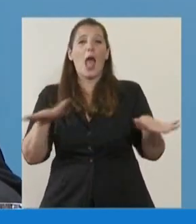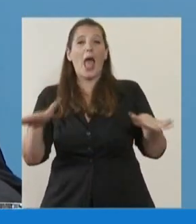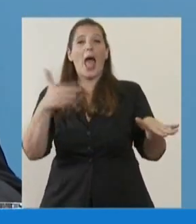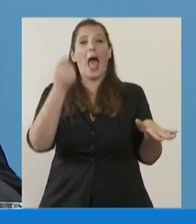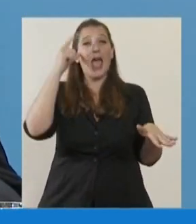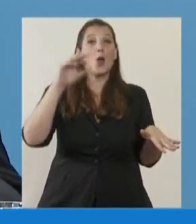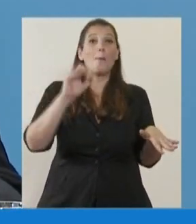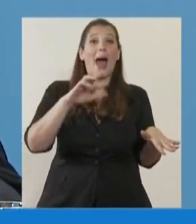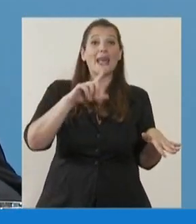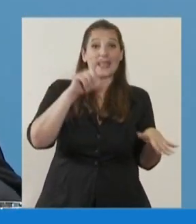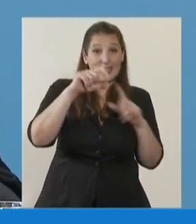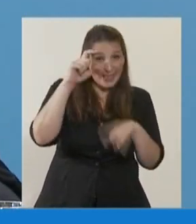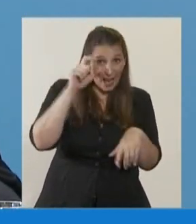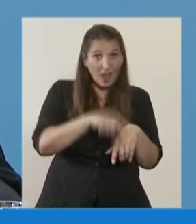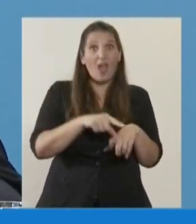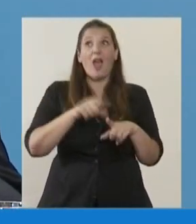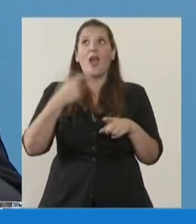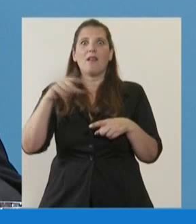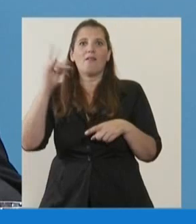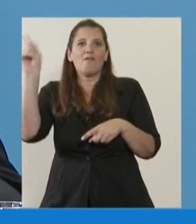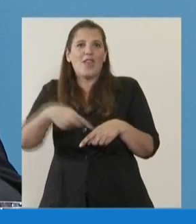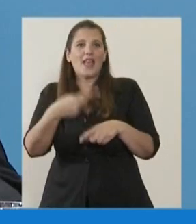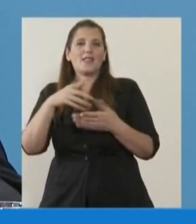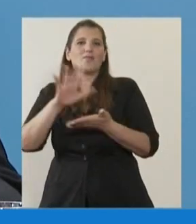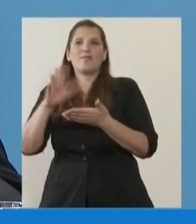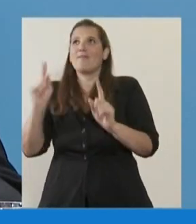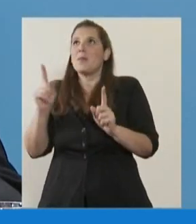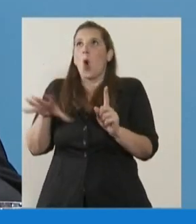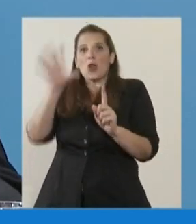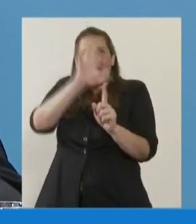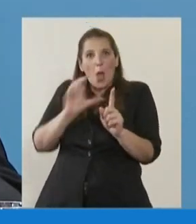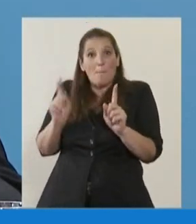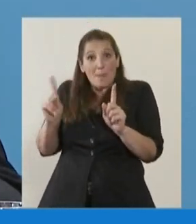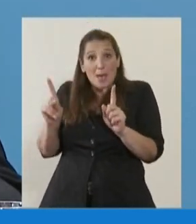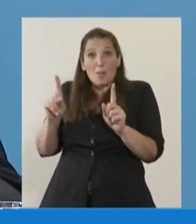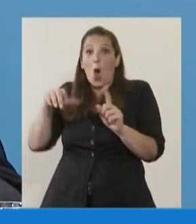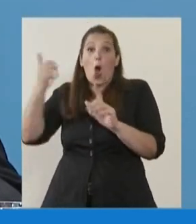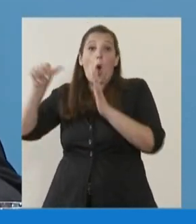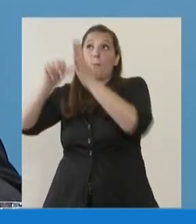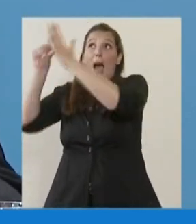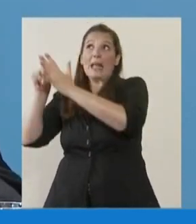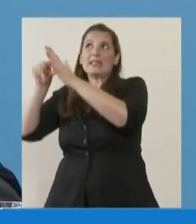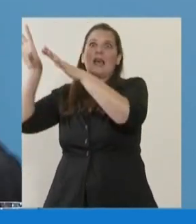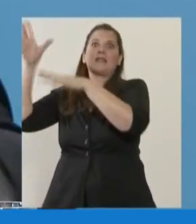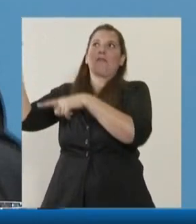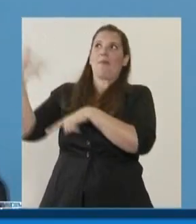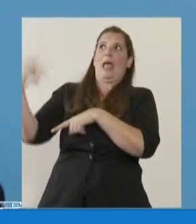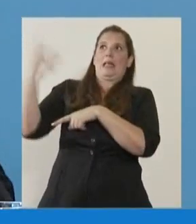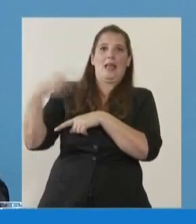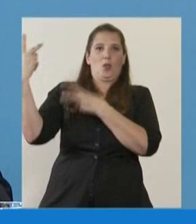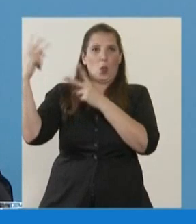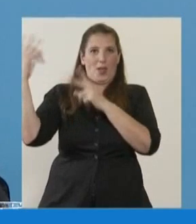de aeroparque y la traída de turistas de la región al país, que lo que también son